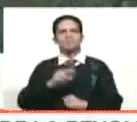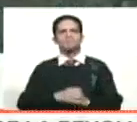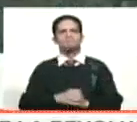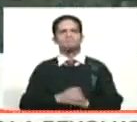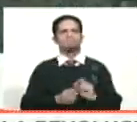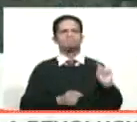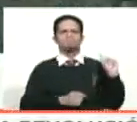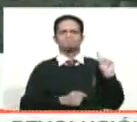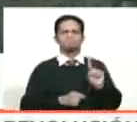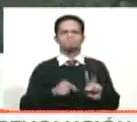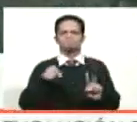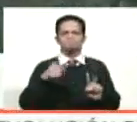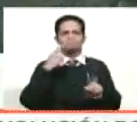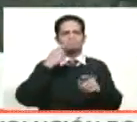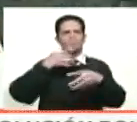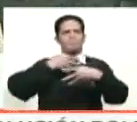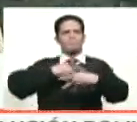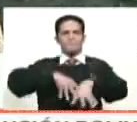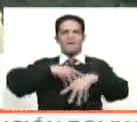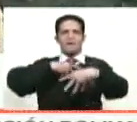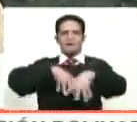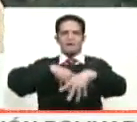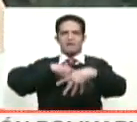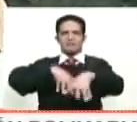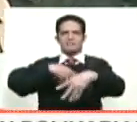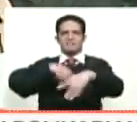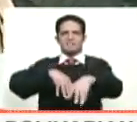en marcha patriótica.